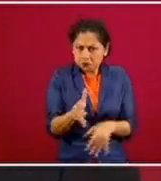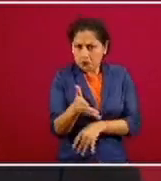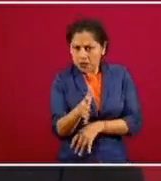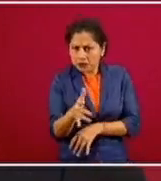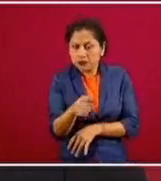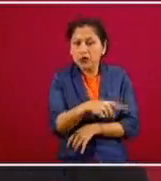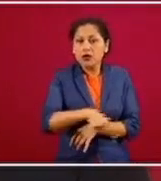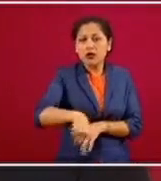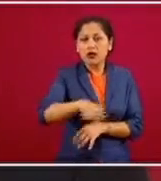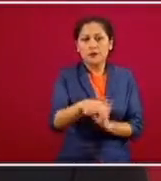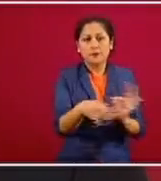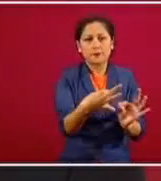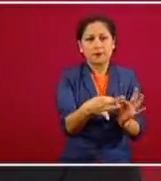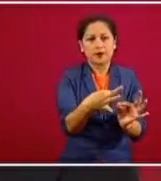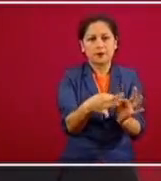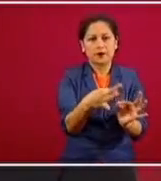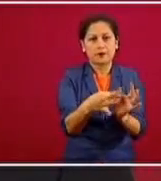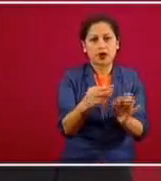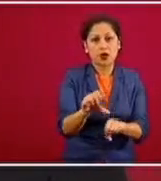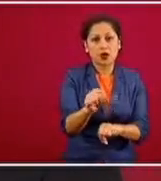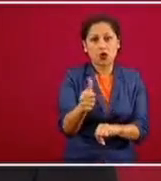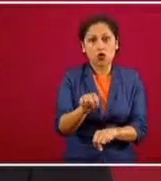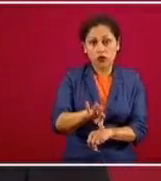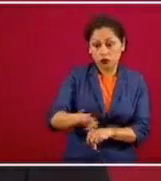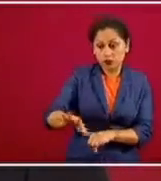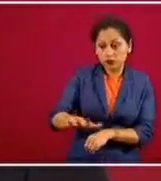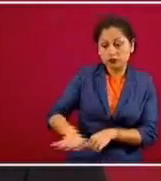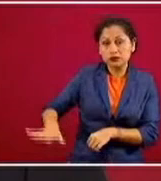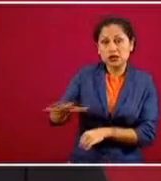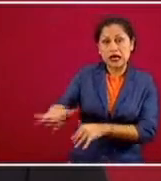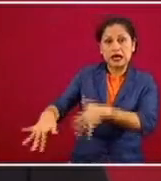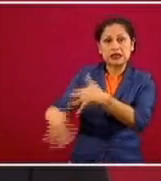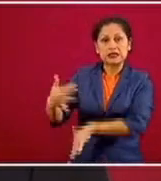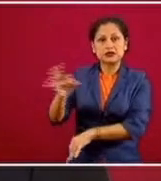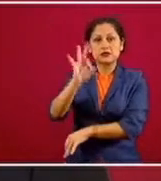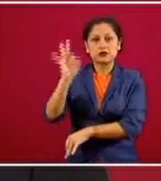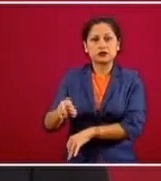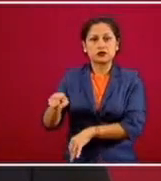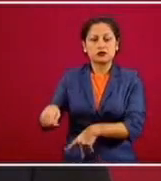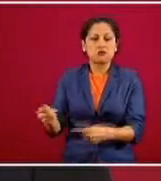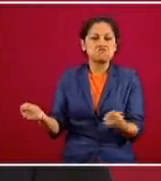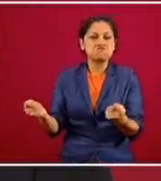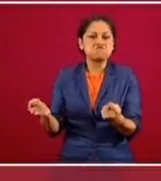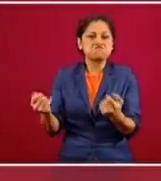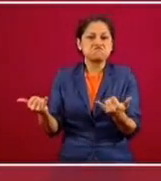son las que no han cumplido con las recomendaciones.